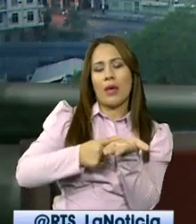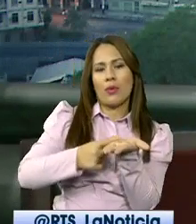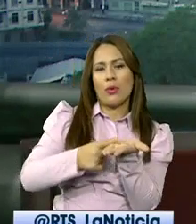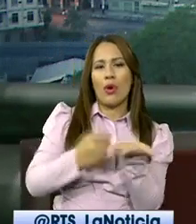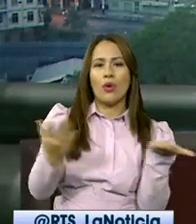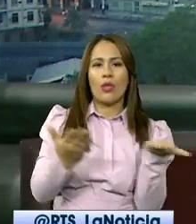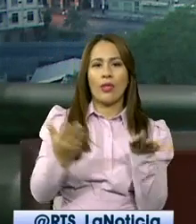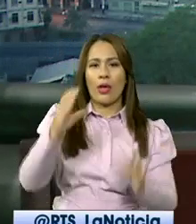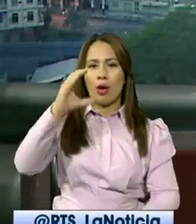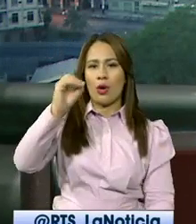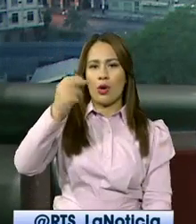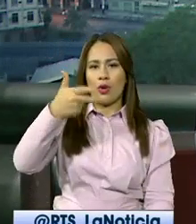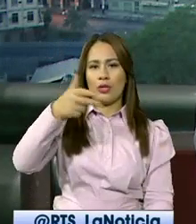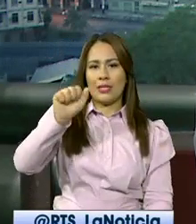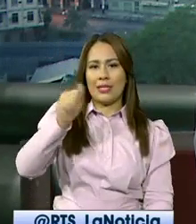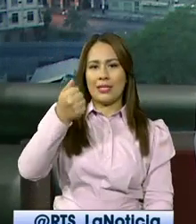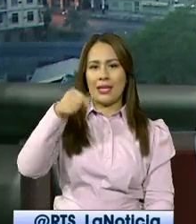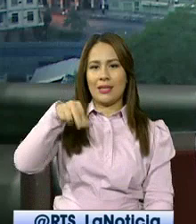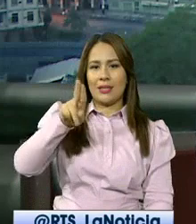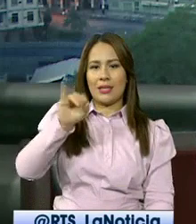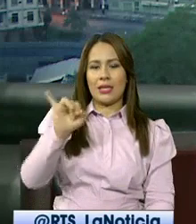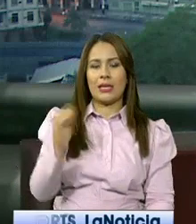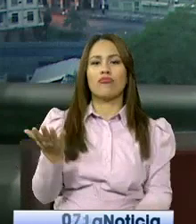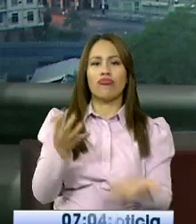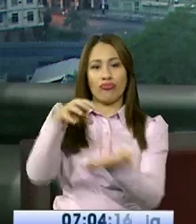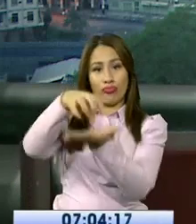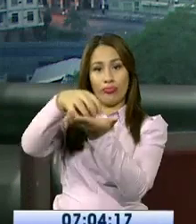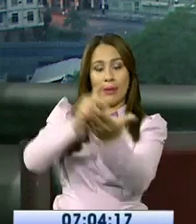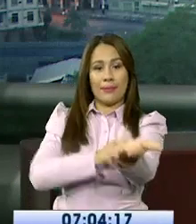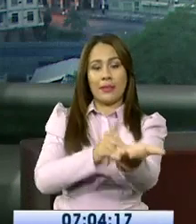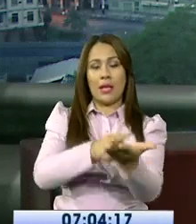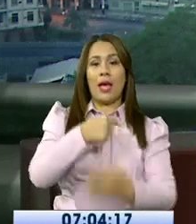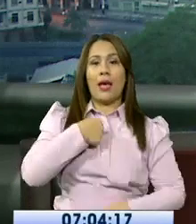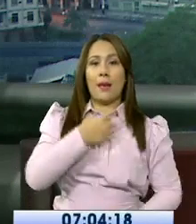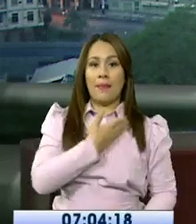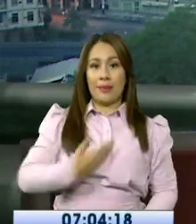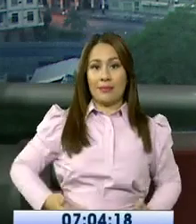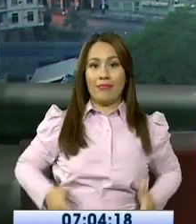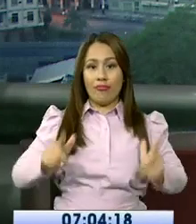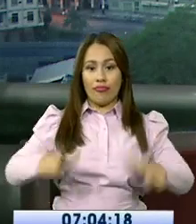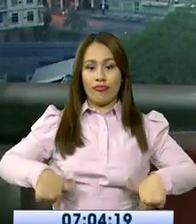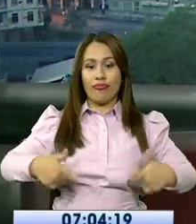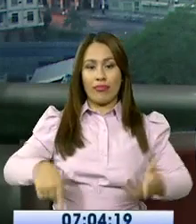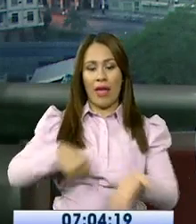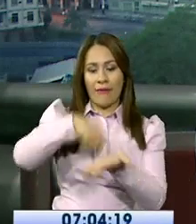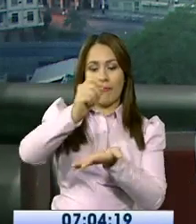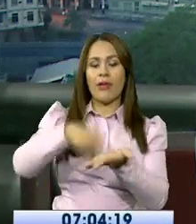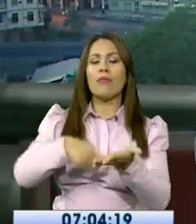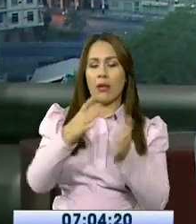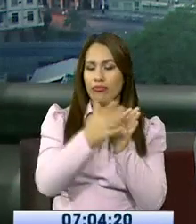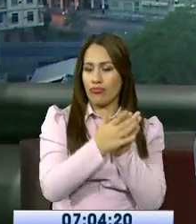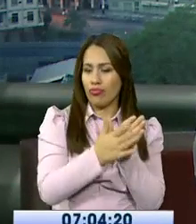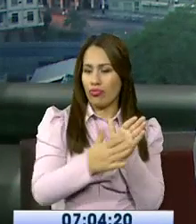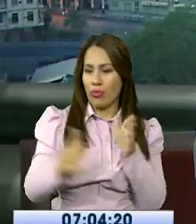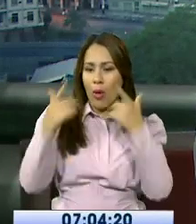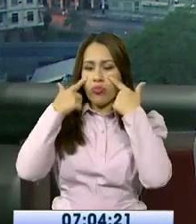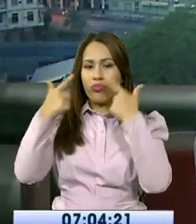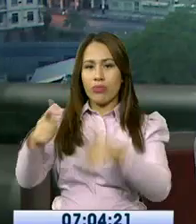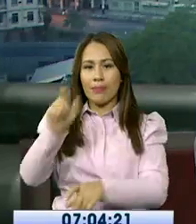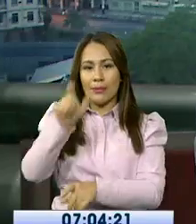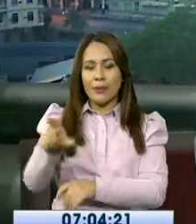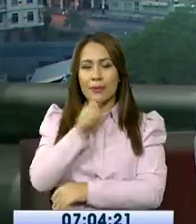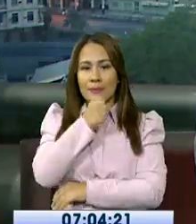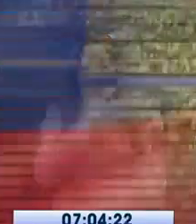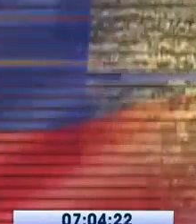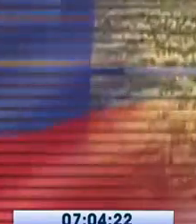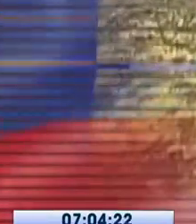la provincia de Pichincha. El jefe de Estado firmó el decreto ejecutivo para poner en marcha su plan Toda una Vida.